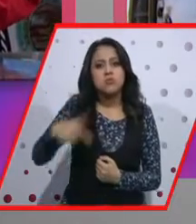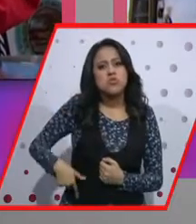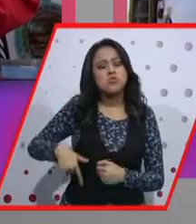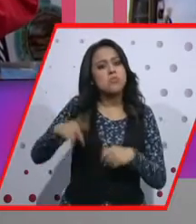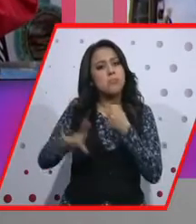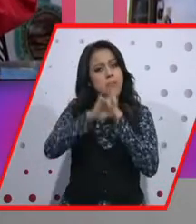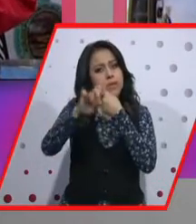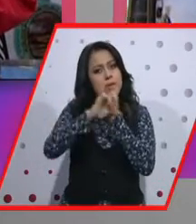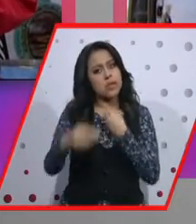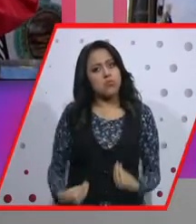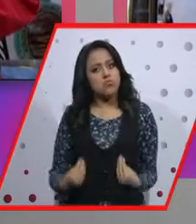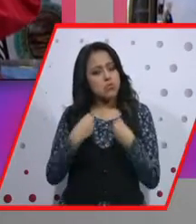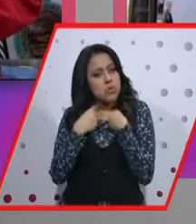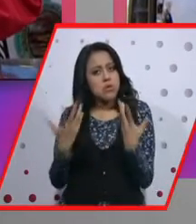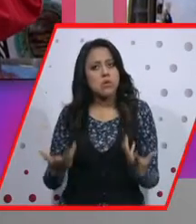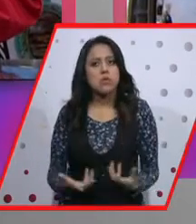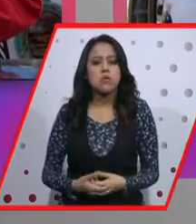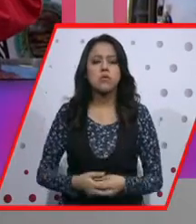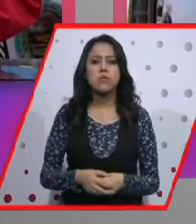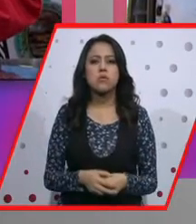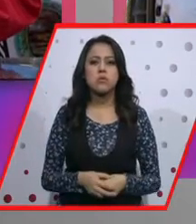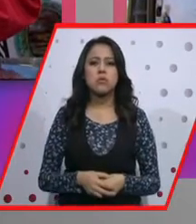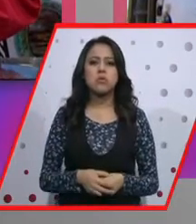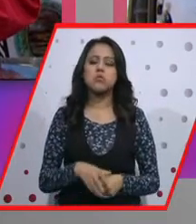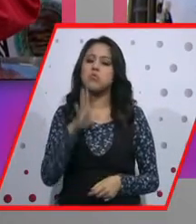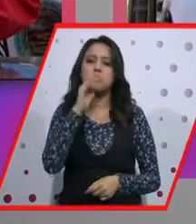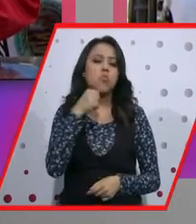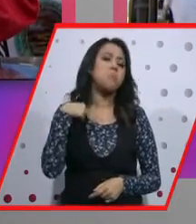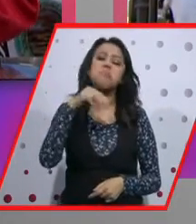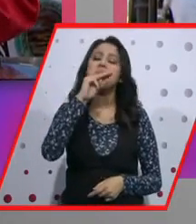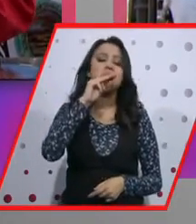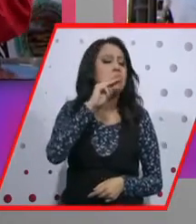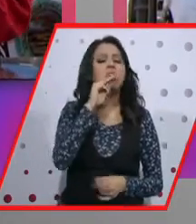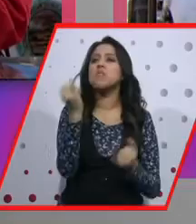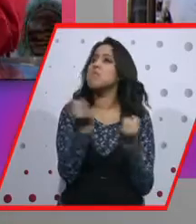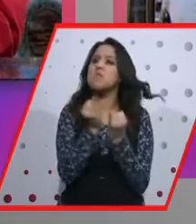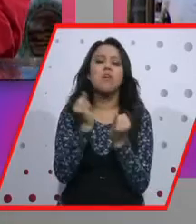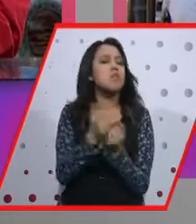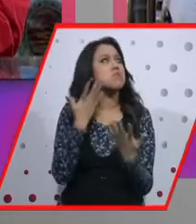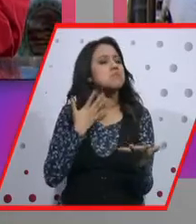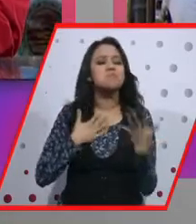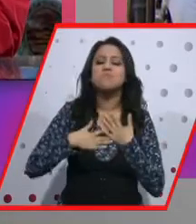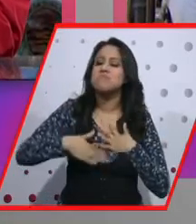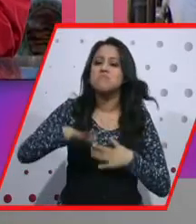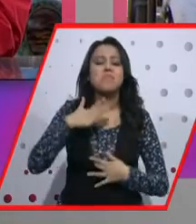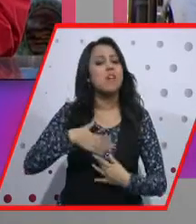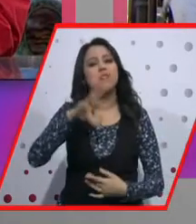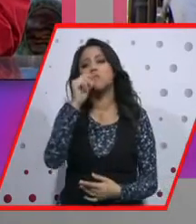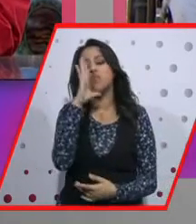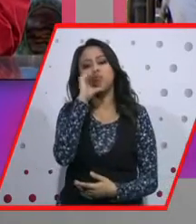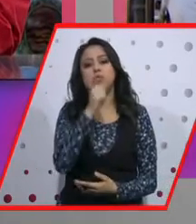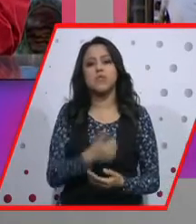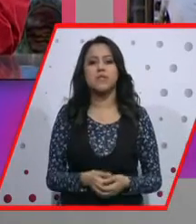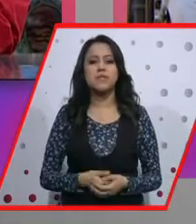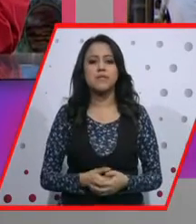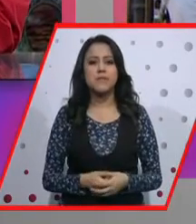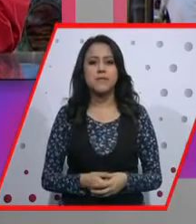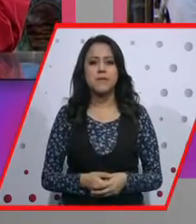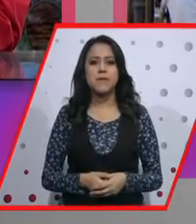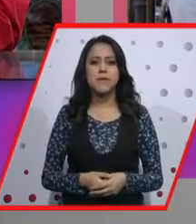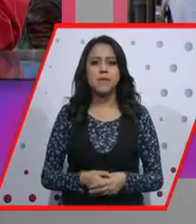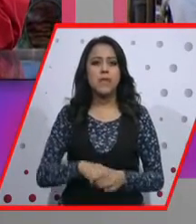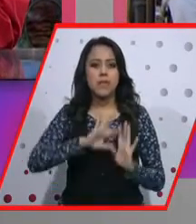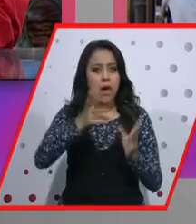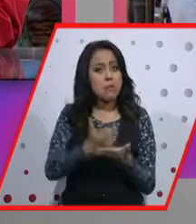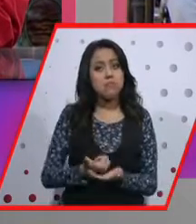vida y pues ya la verdad mi mamá ya no puede, o sea, ya está cansada. Claro, lógico. O sea, ya está cansada. Lo de los réditos, ¿ya acabó